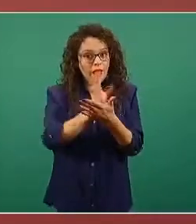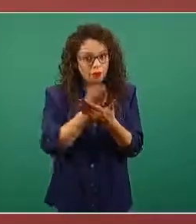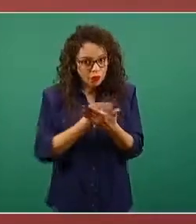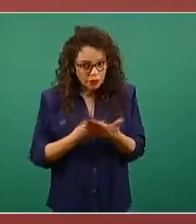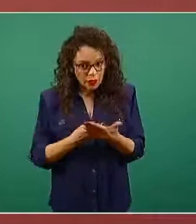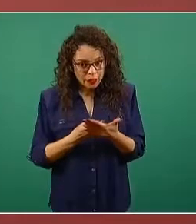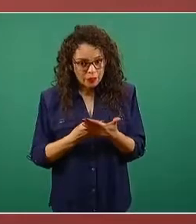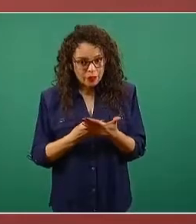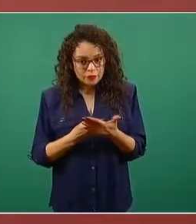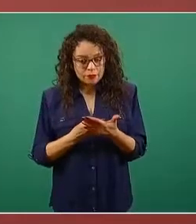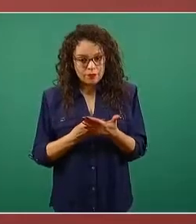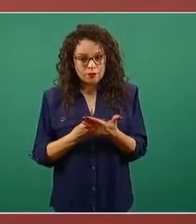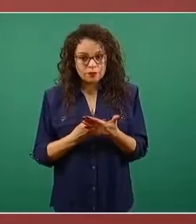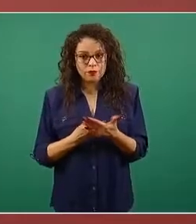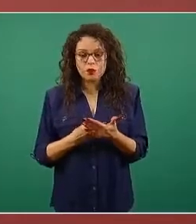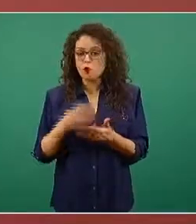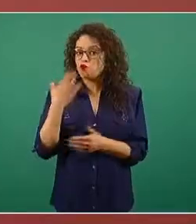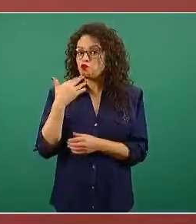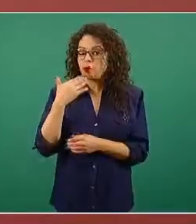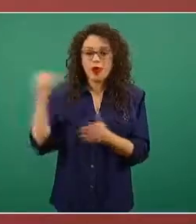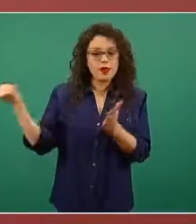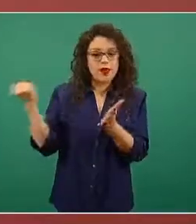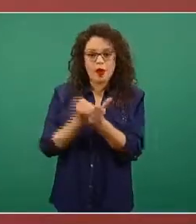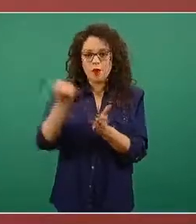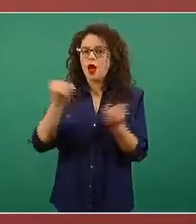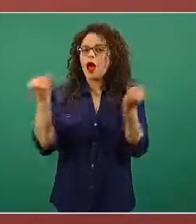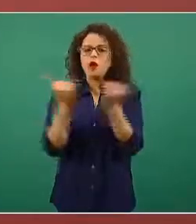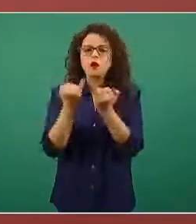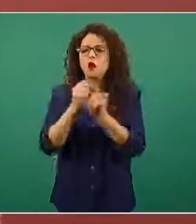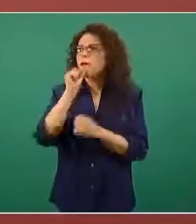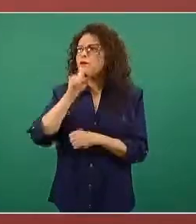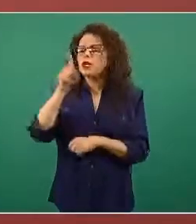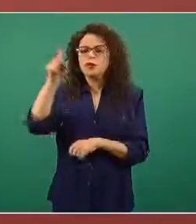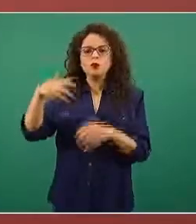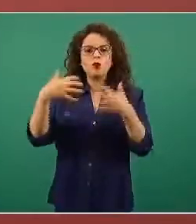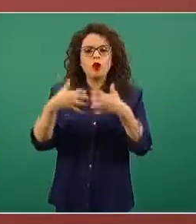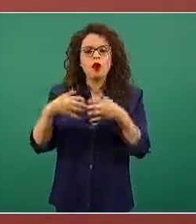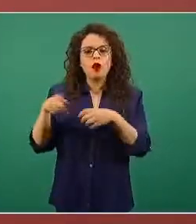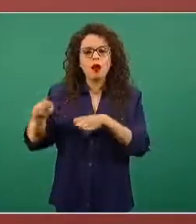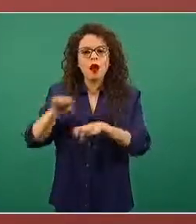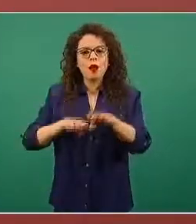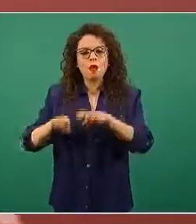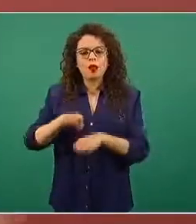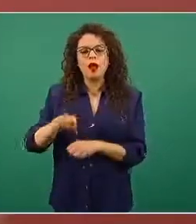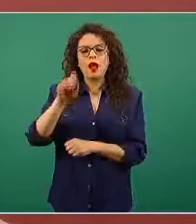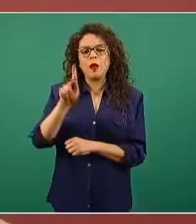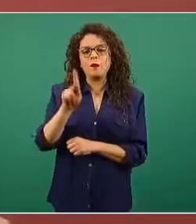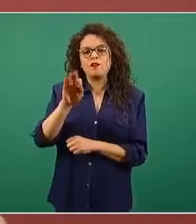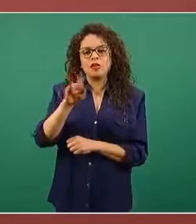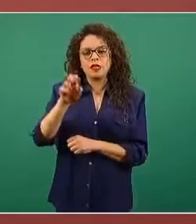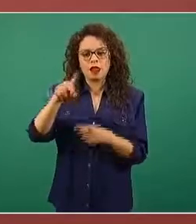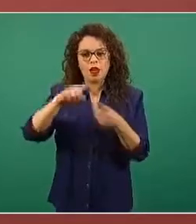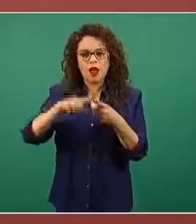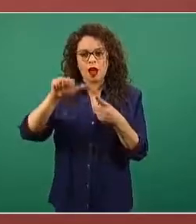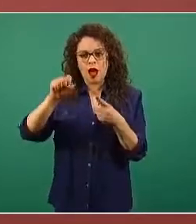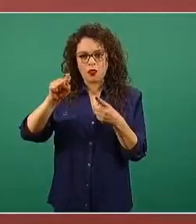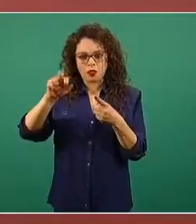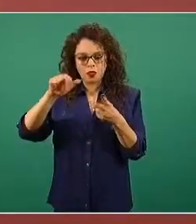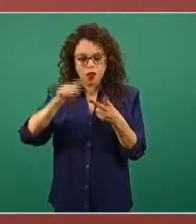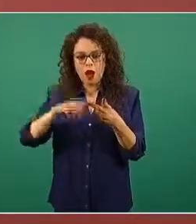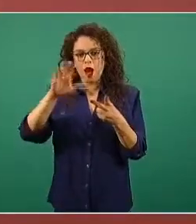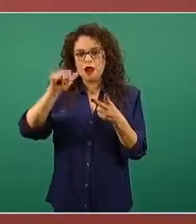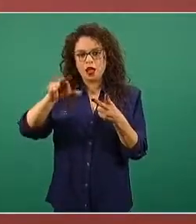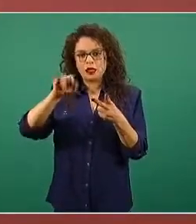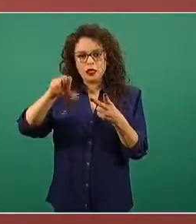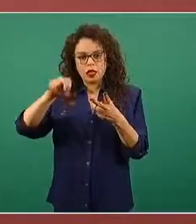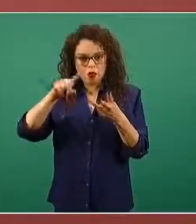ausencia de la autorización, tal como hicimos con Pfizer, tal como hicimos con Astra, tal como hicimos con CanSino, el producto no